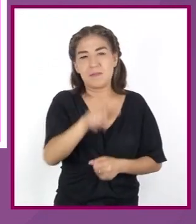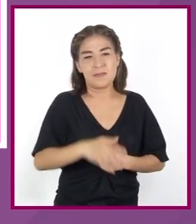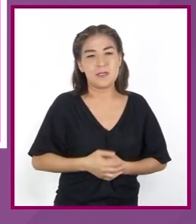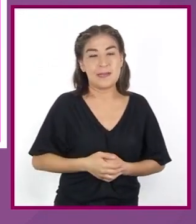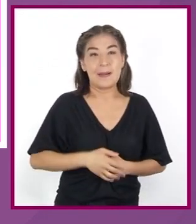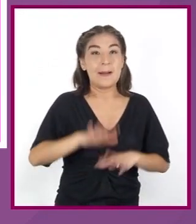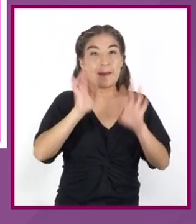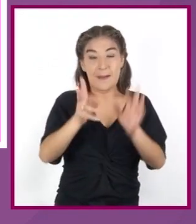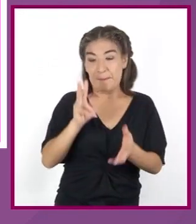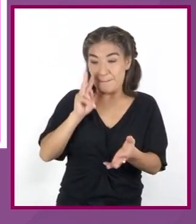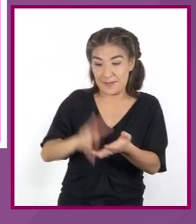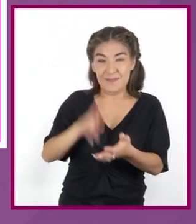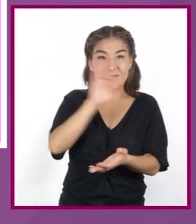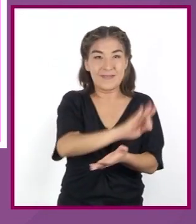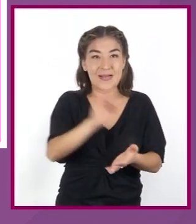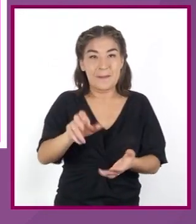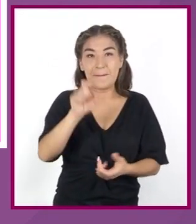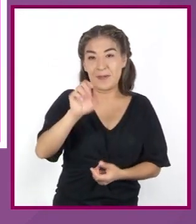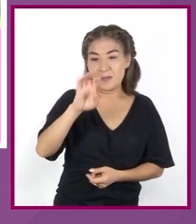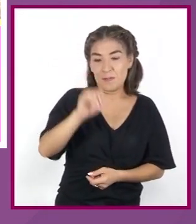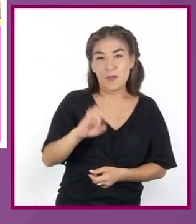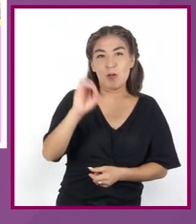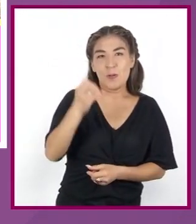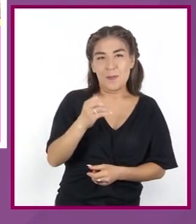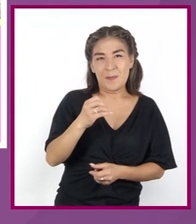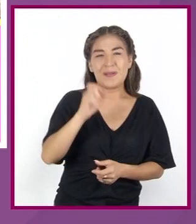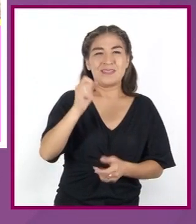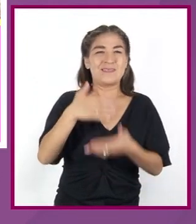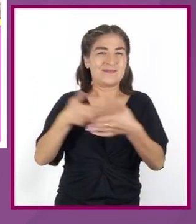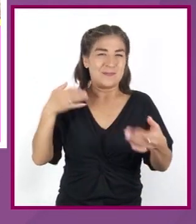el escrito de fecha 29 de octubre último.